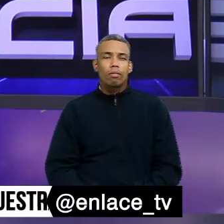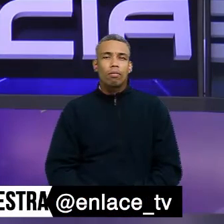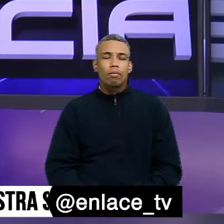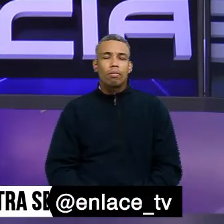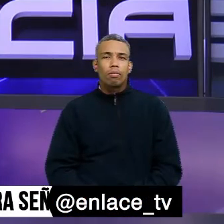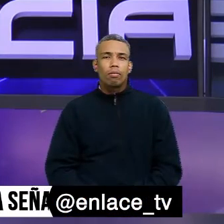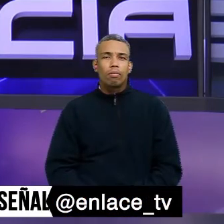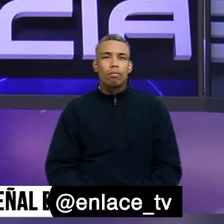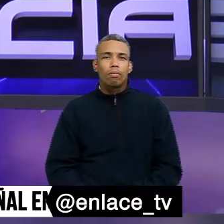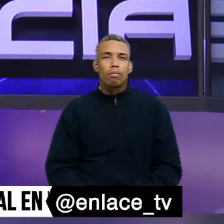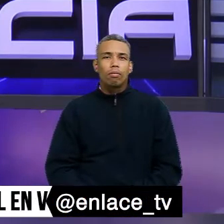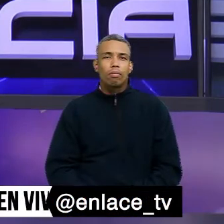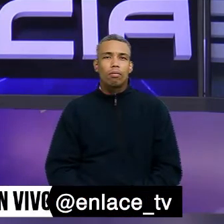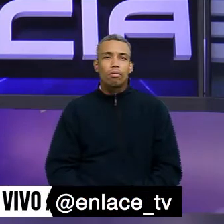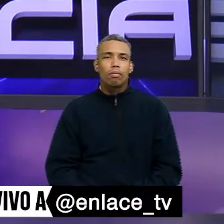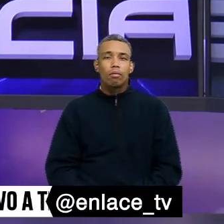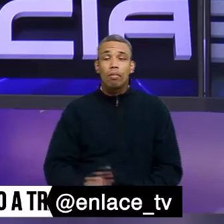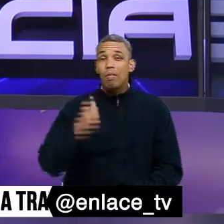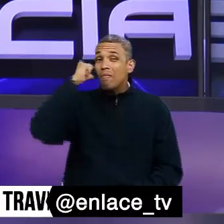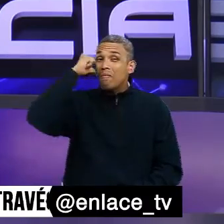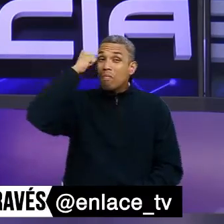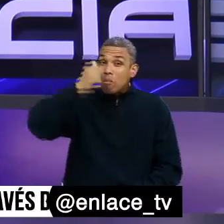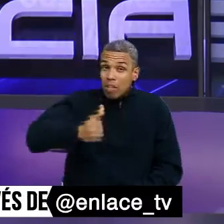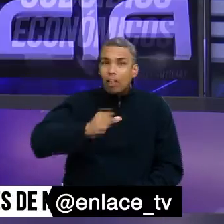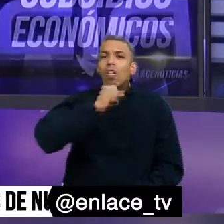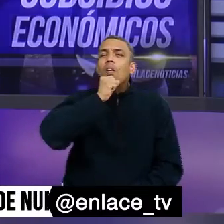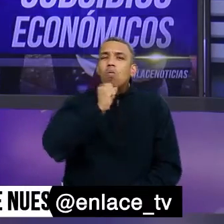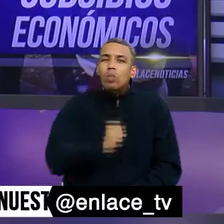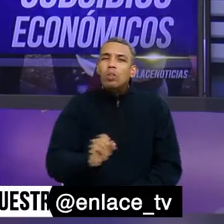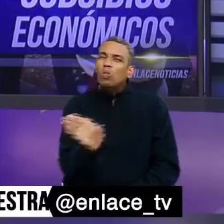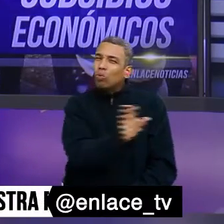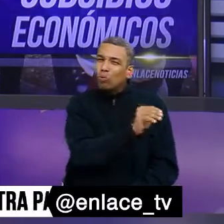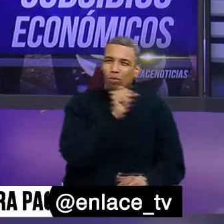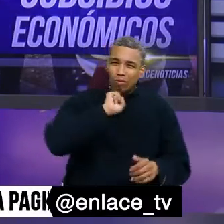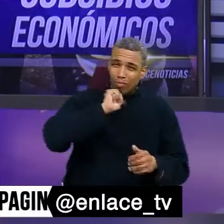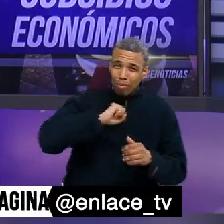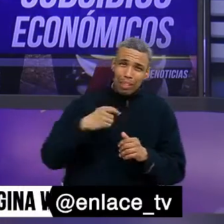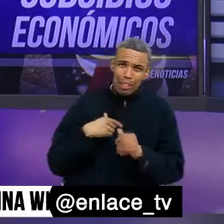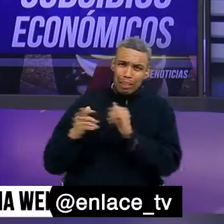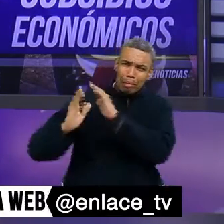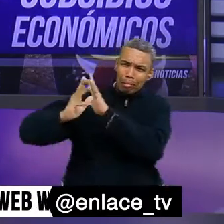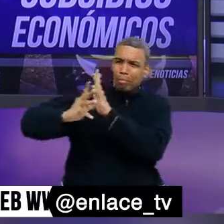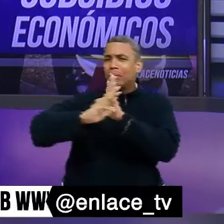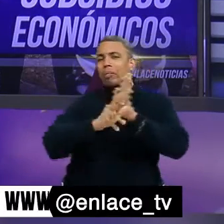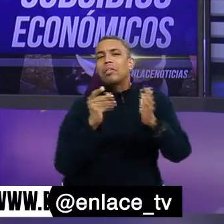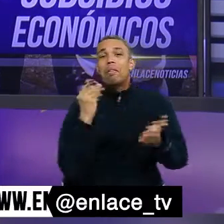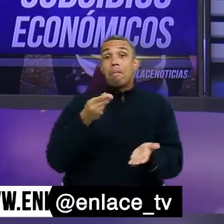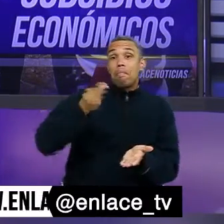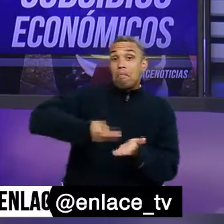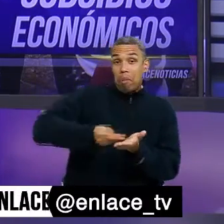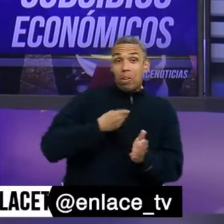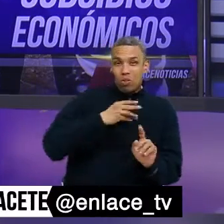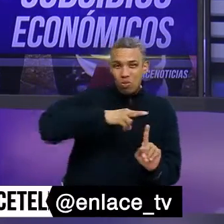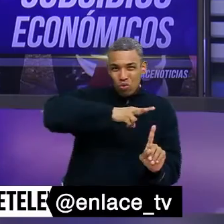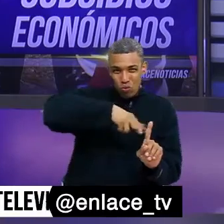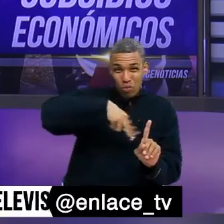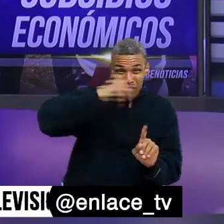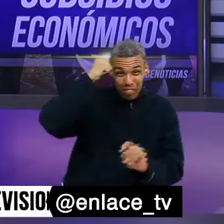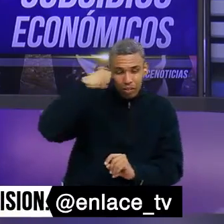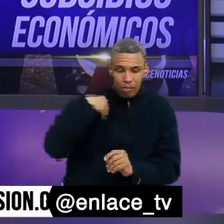Mañana inician los pagos del subsidio económico a adultos mayores en Barranca Bermeja. 11 puntos estarán a disposición de los beneficiarios del